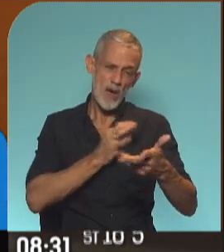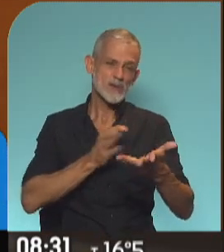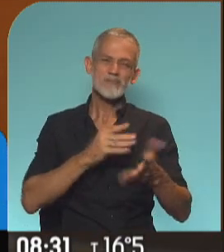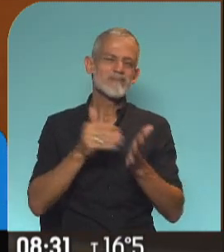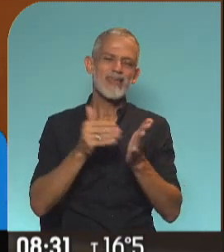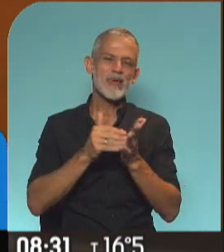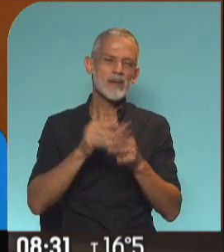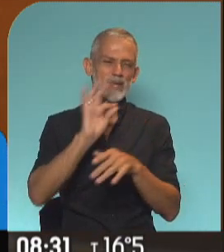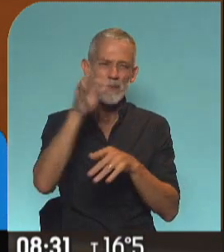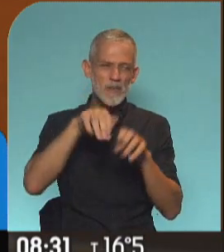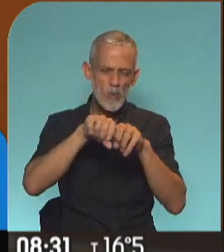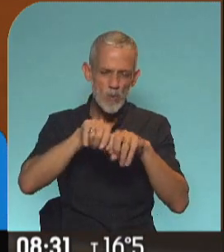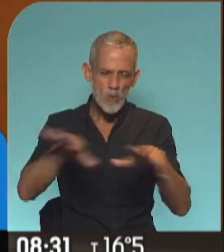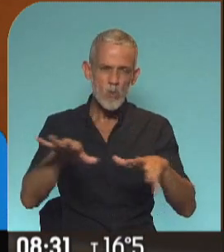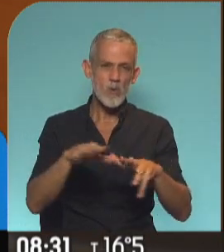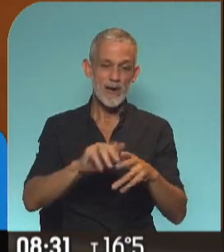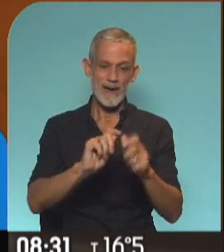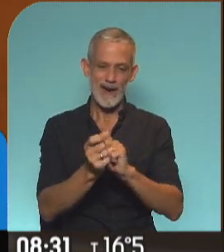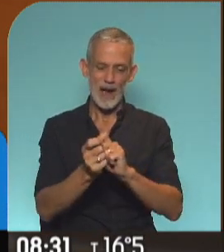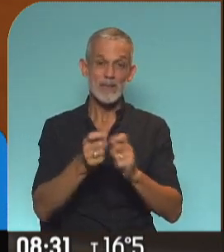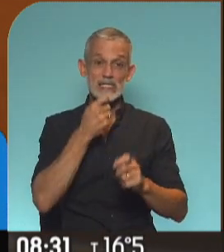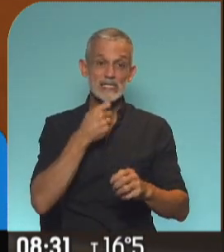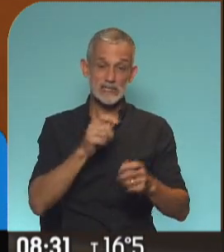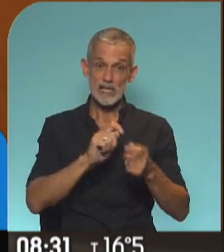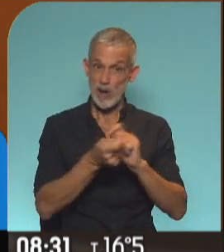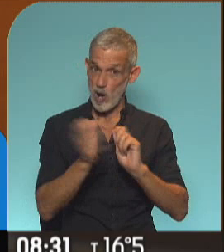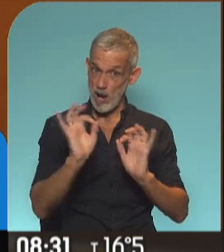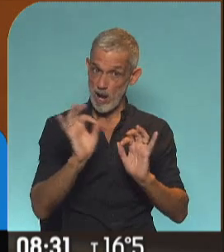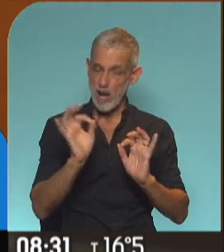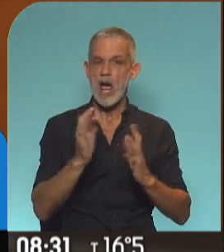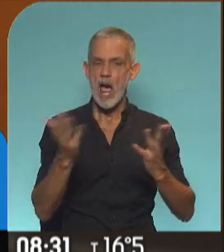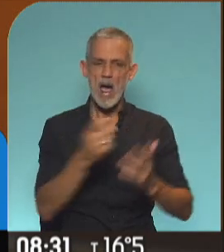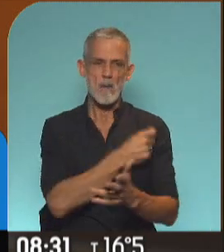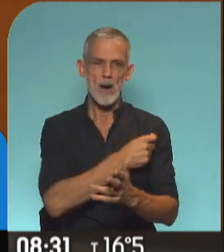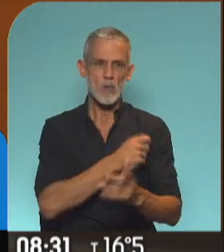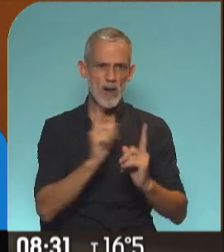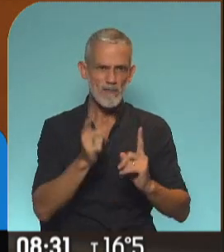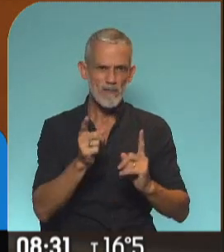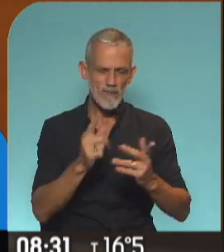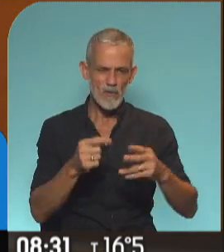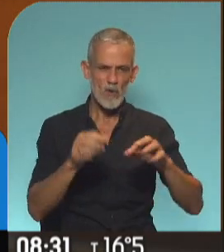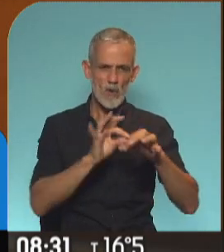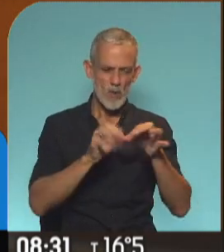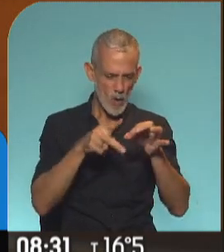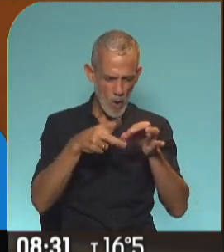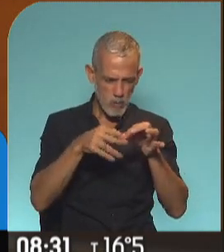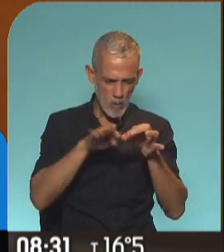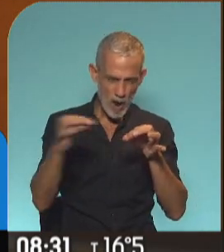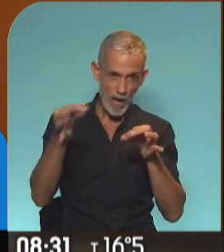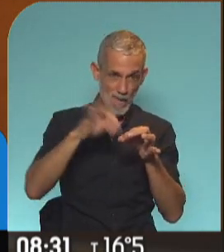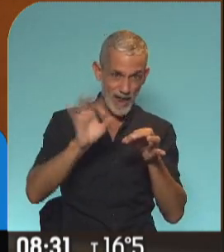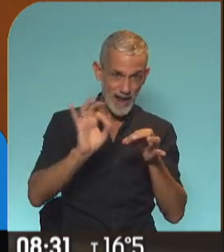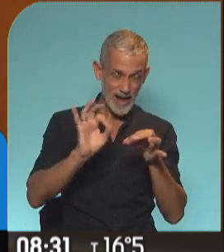virus y de la posibilidad que el virus cambie si el virus no cambia y estas vacunas permiten bloquearlo yo creo que son